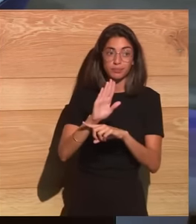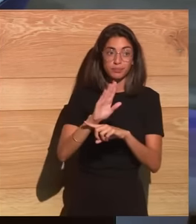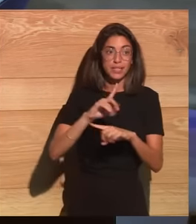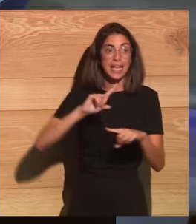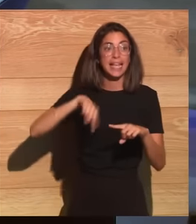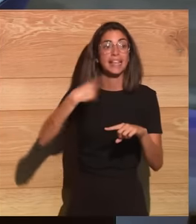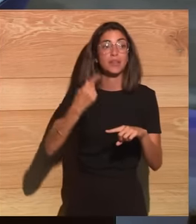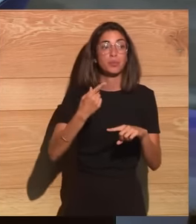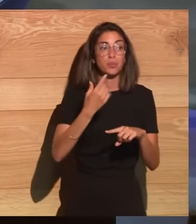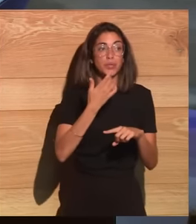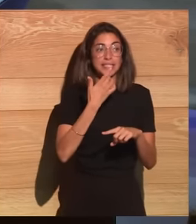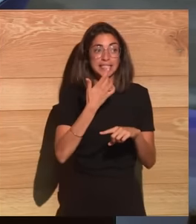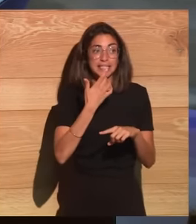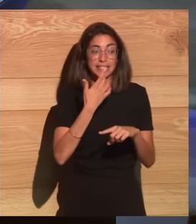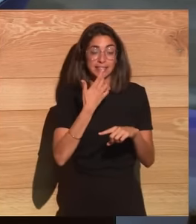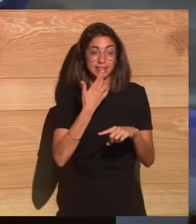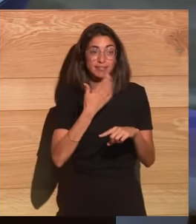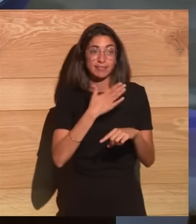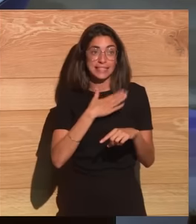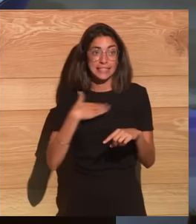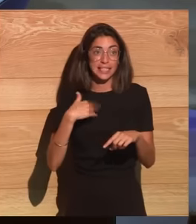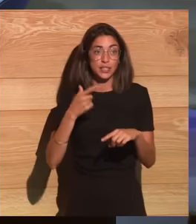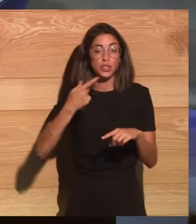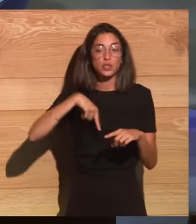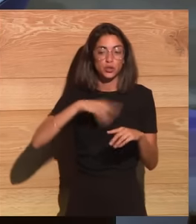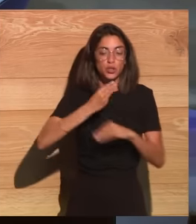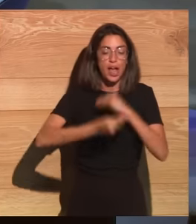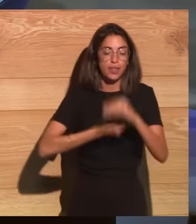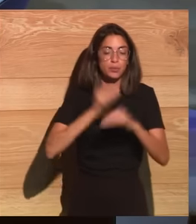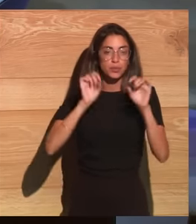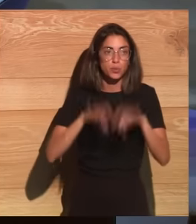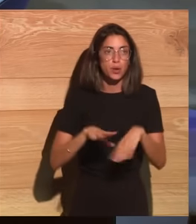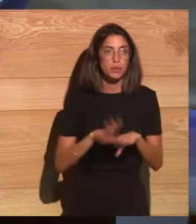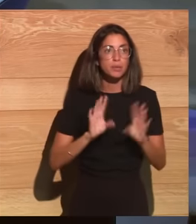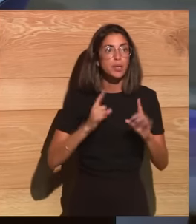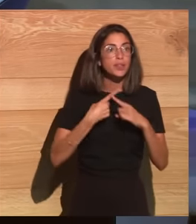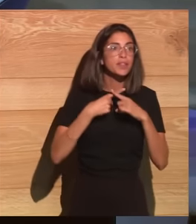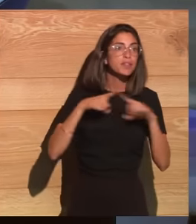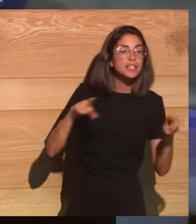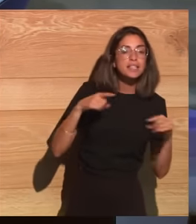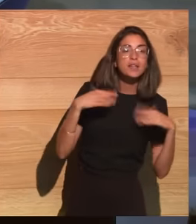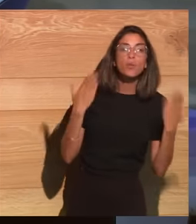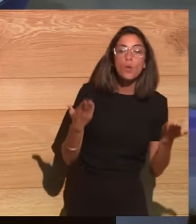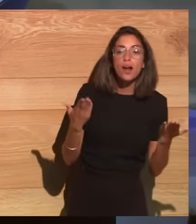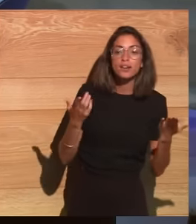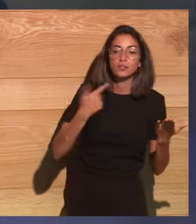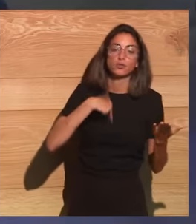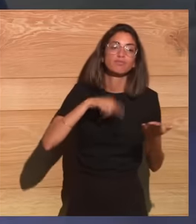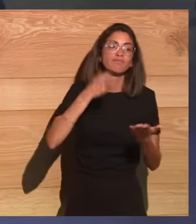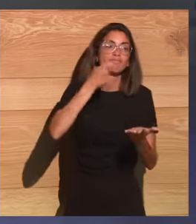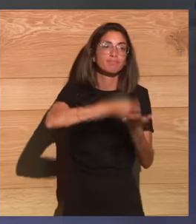recoger. Tú llegará un momento. Sí, que... pero ¿sabes cuál es la diferencia, Javi? Que yo os voy a pagar.